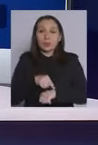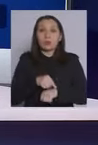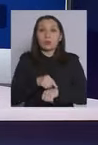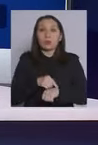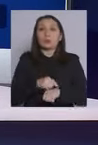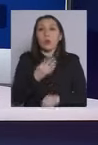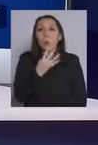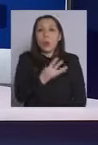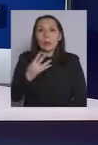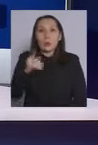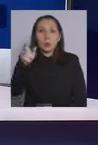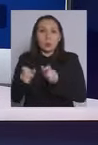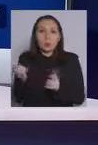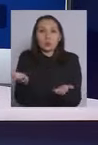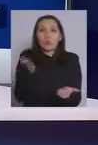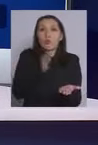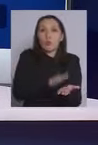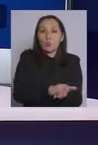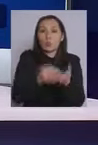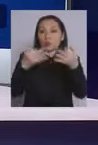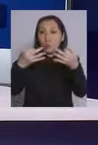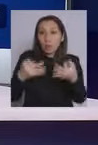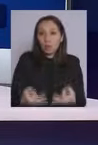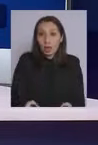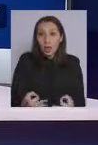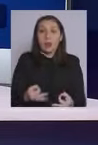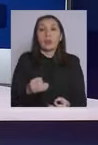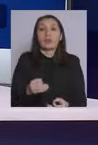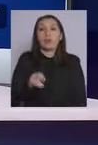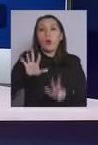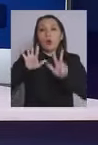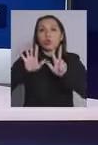a 44, con lo cual la cifra total es de